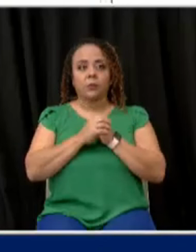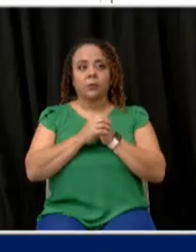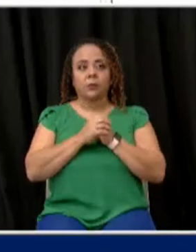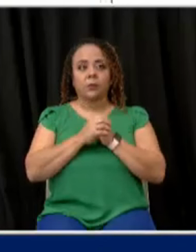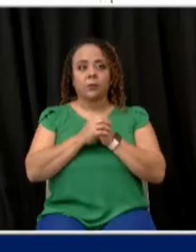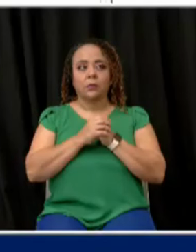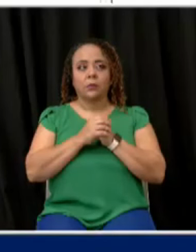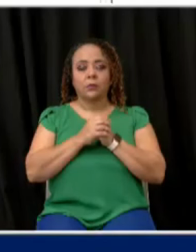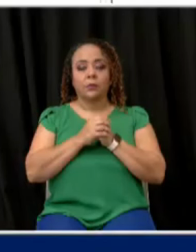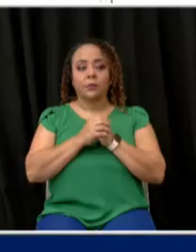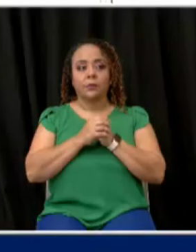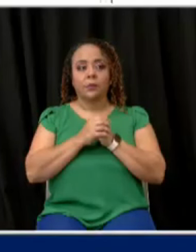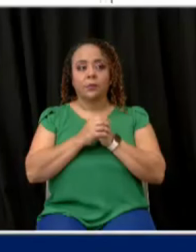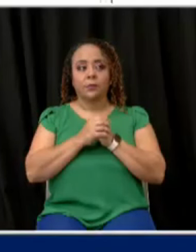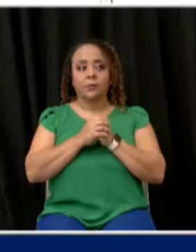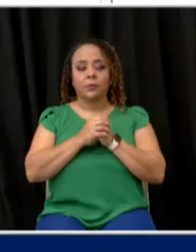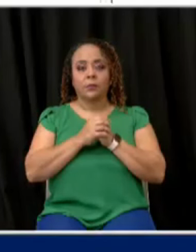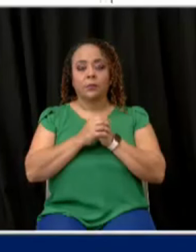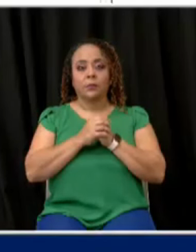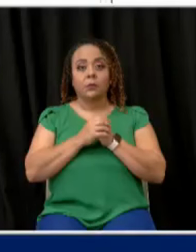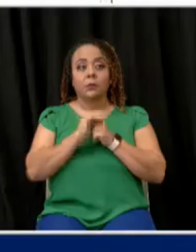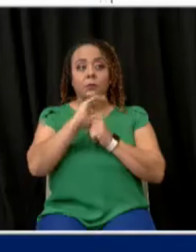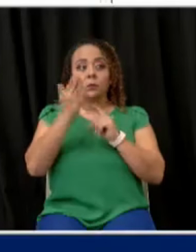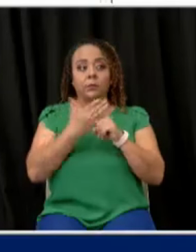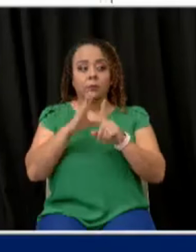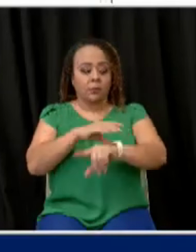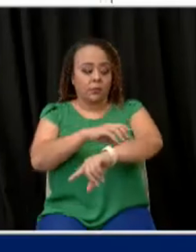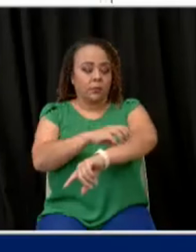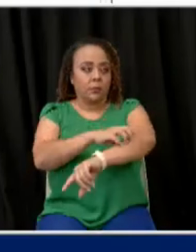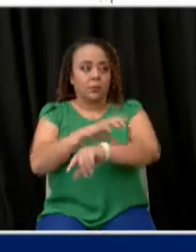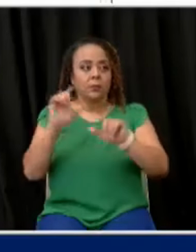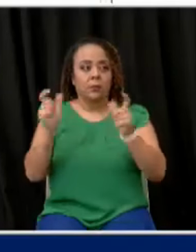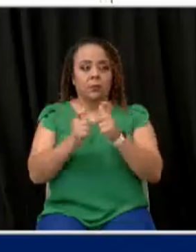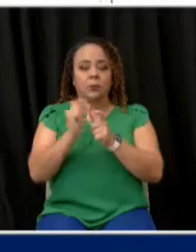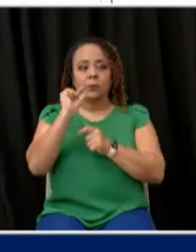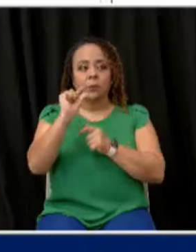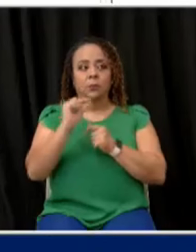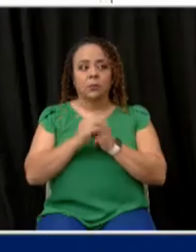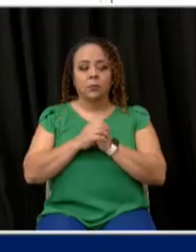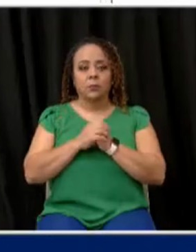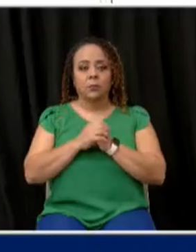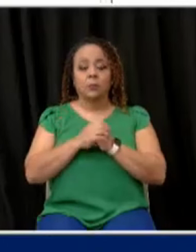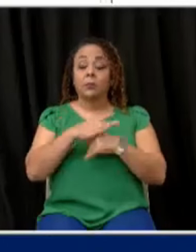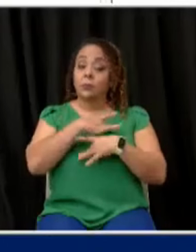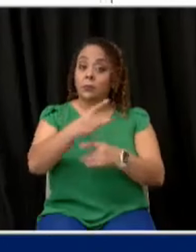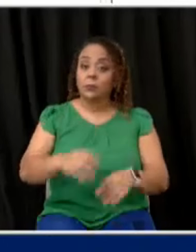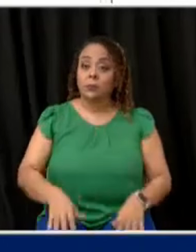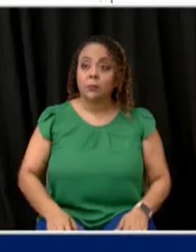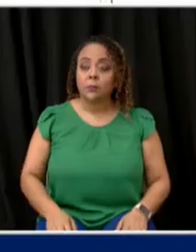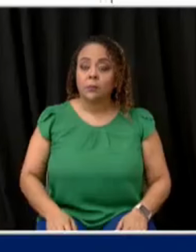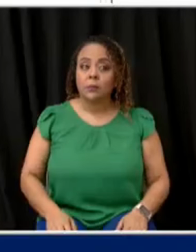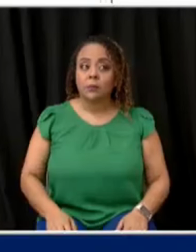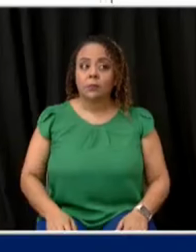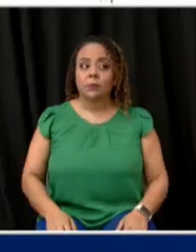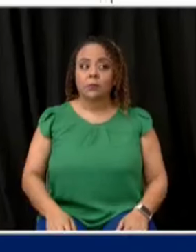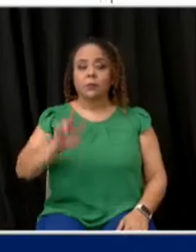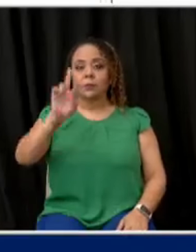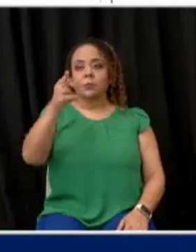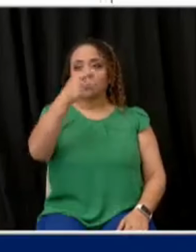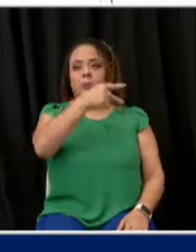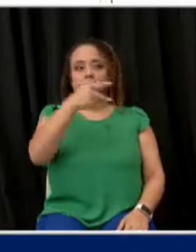de deterioro muscular se redujo un poquito. Ah, qué interesante. A la segunda semana, donde